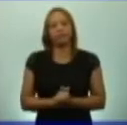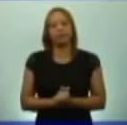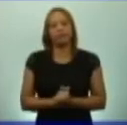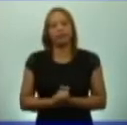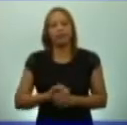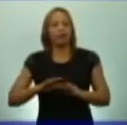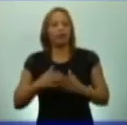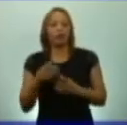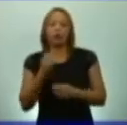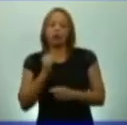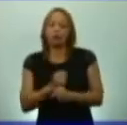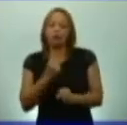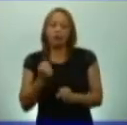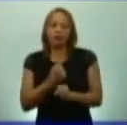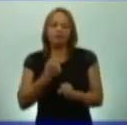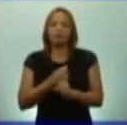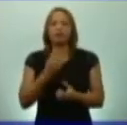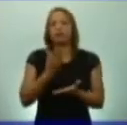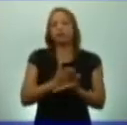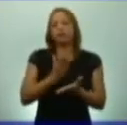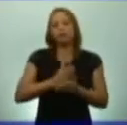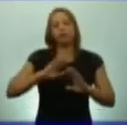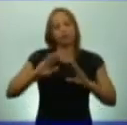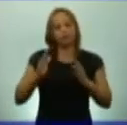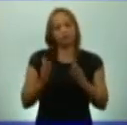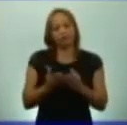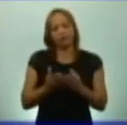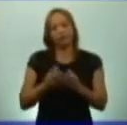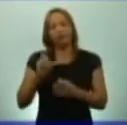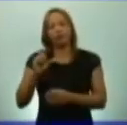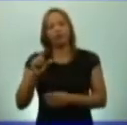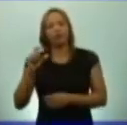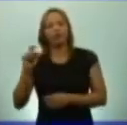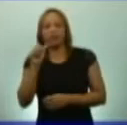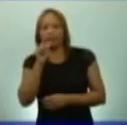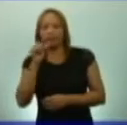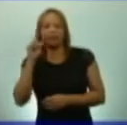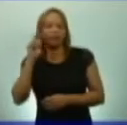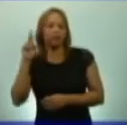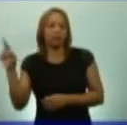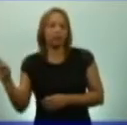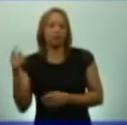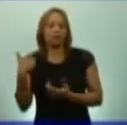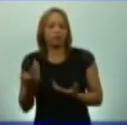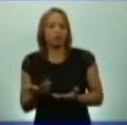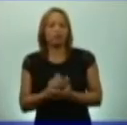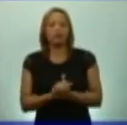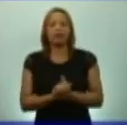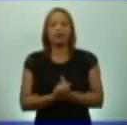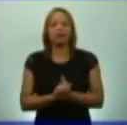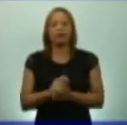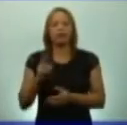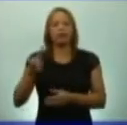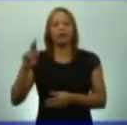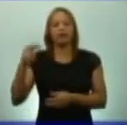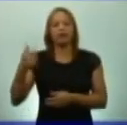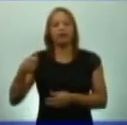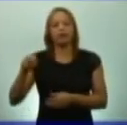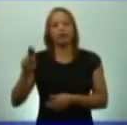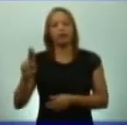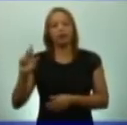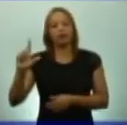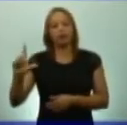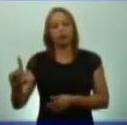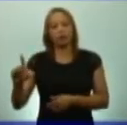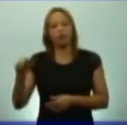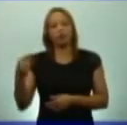nacionales revolucionarias y los comités de defensa de la revolución. Raúl Roa García, el